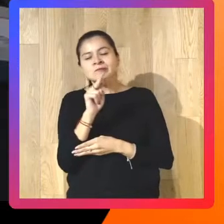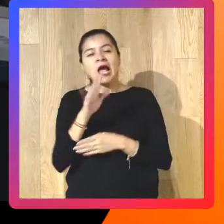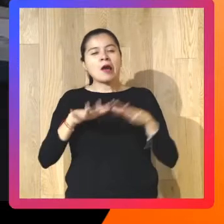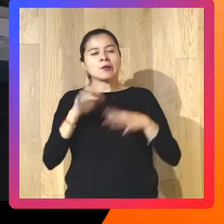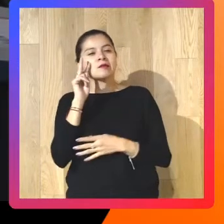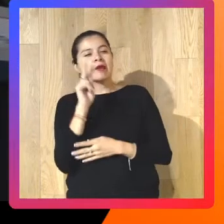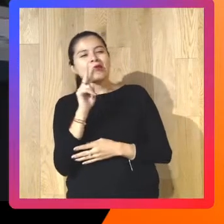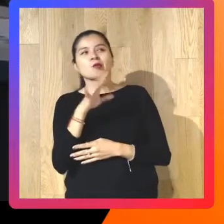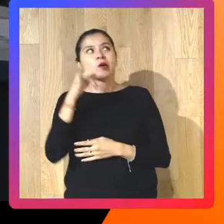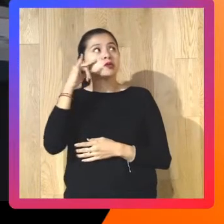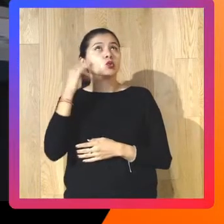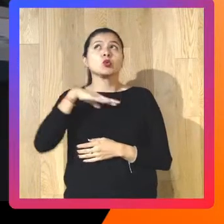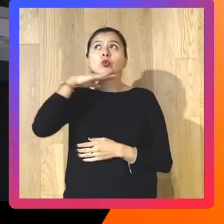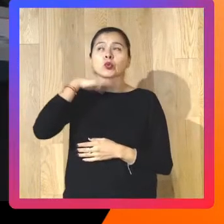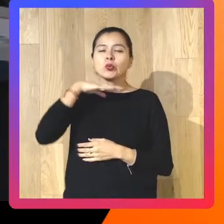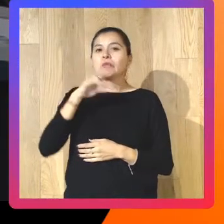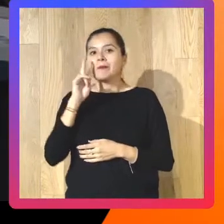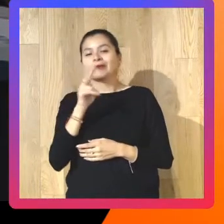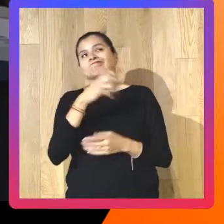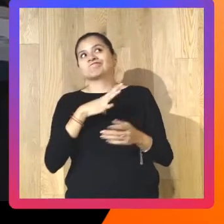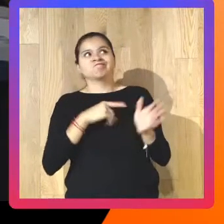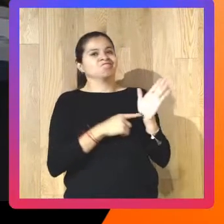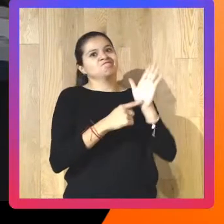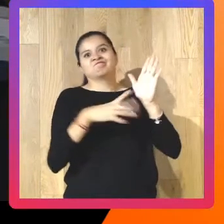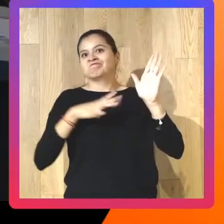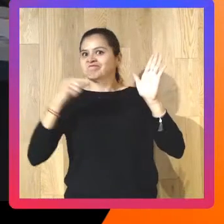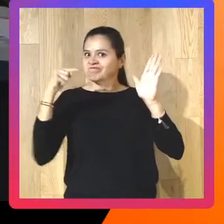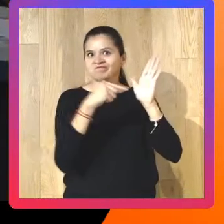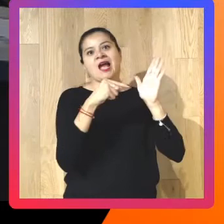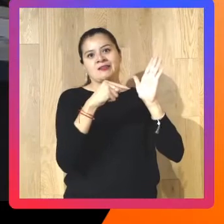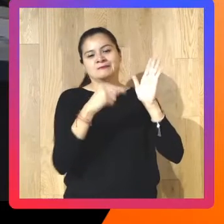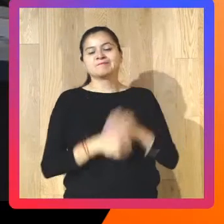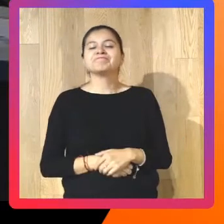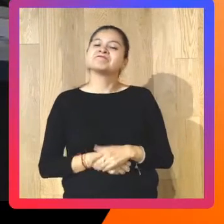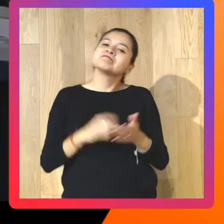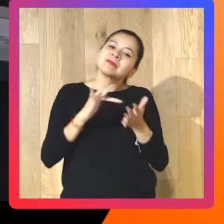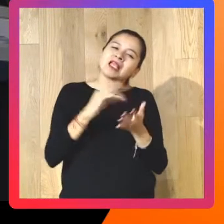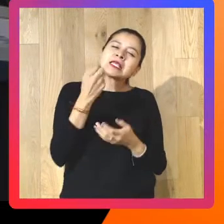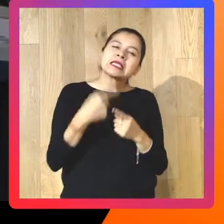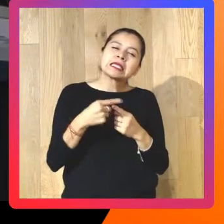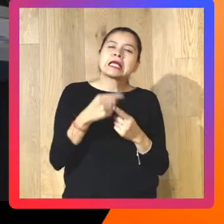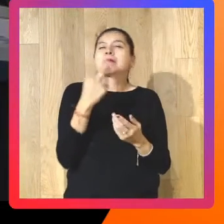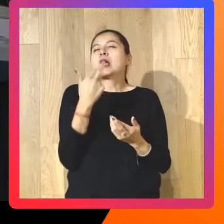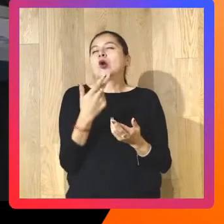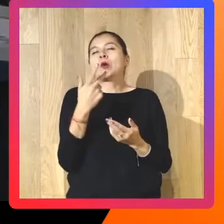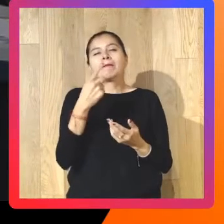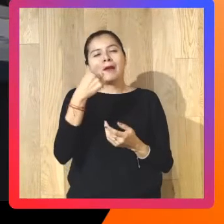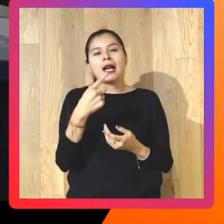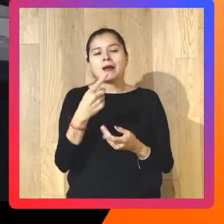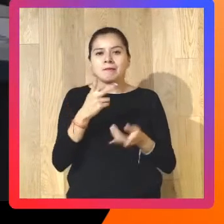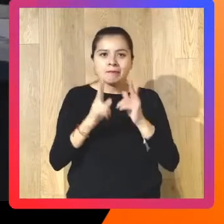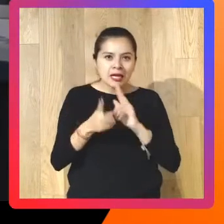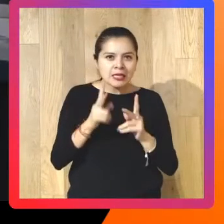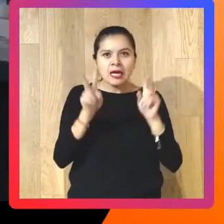y a veces hacemos como que no lo vemos, pero ahí están. Y bueno, ¿quién mejor para también hablarnos no solamente del